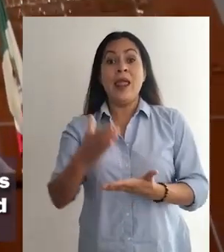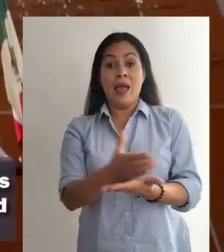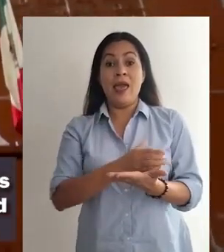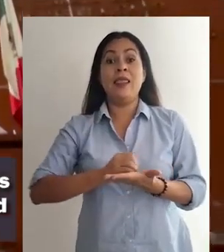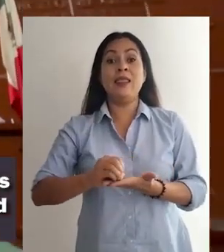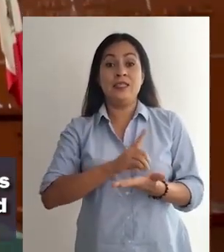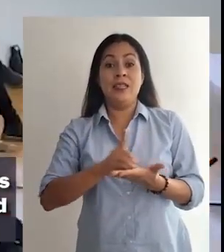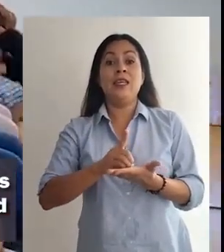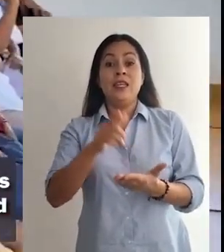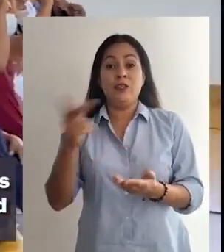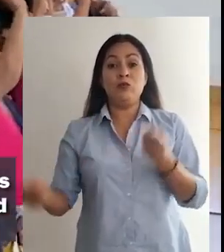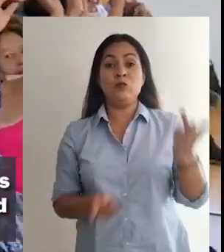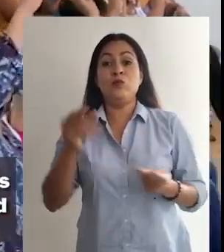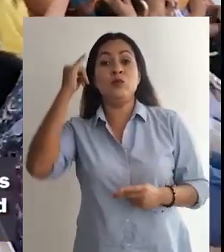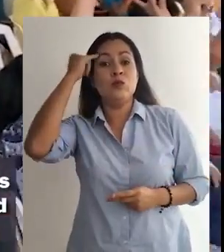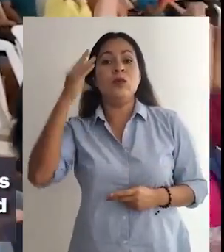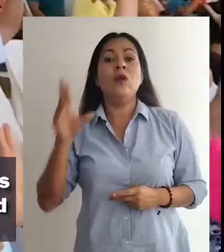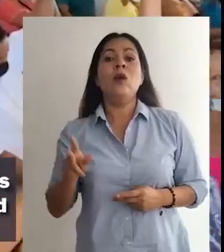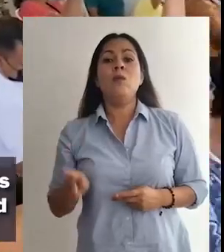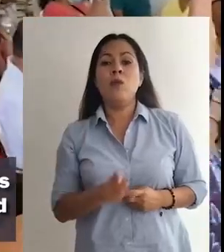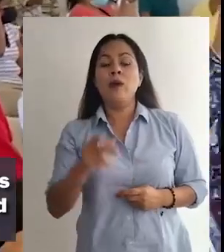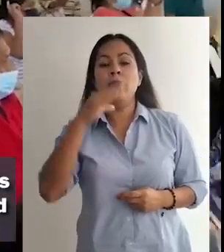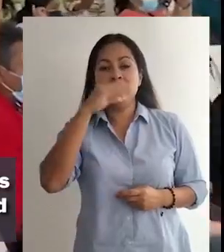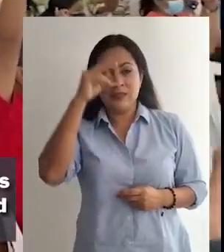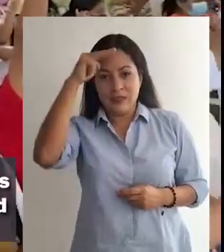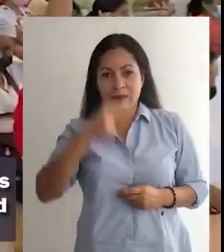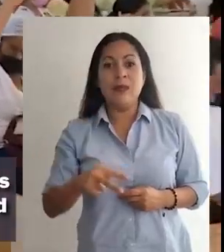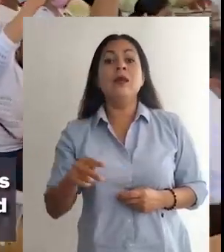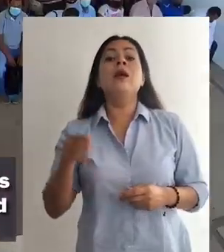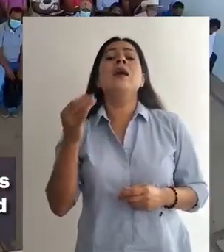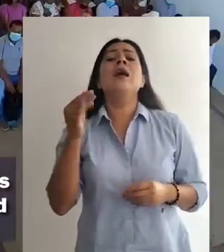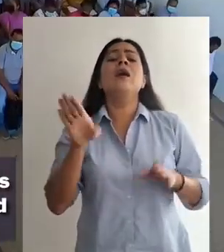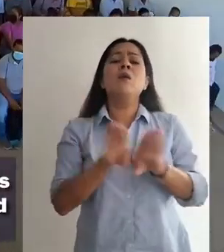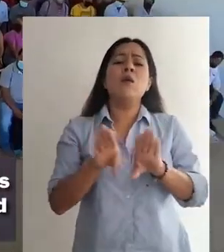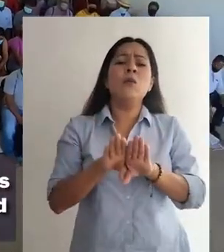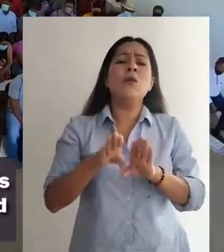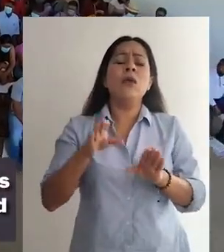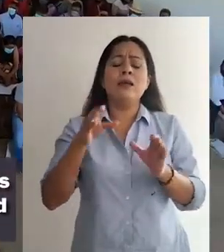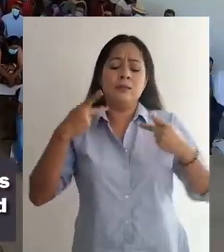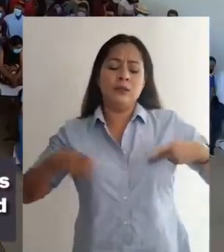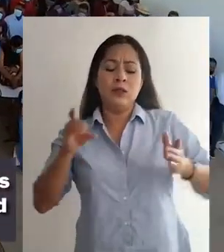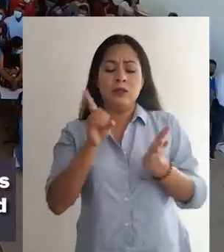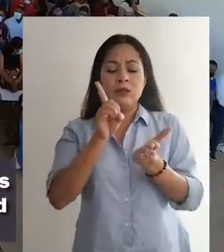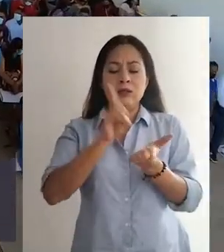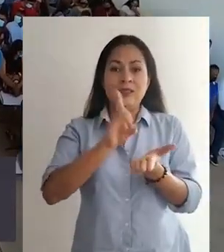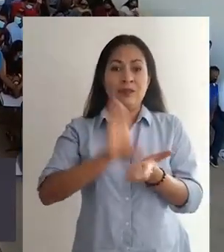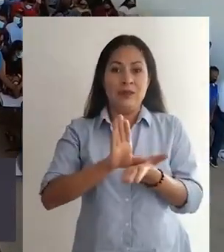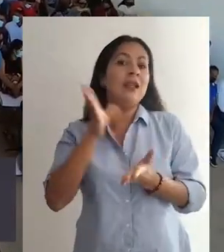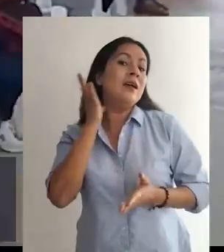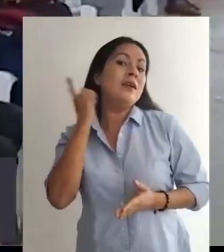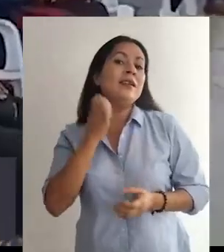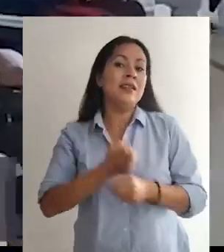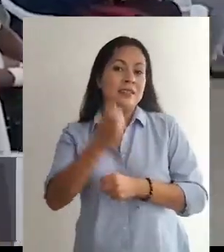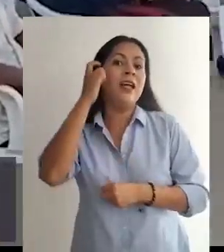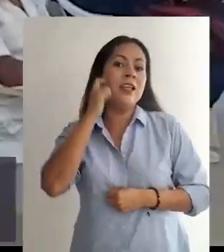Para garantizar el derecho a la consulta de los pueblos y comunidades indígenas y afromexicanas, así como la de las personas con discapacidad, el Congreso de